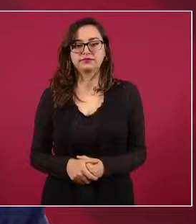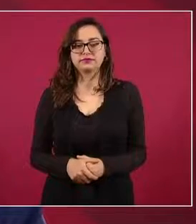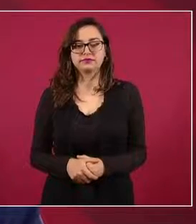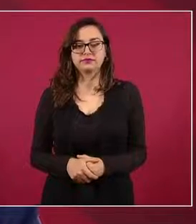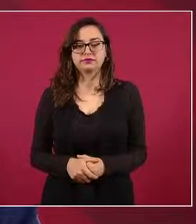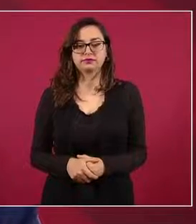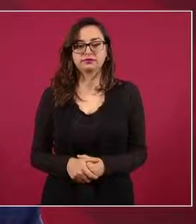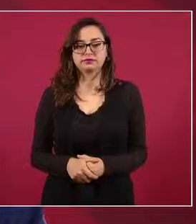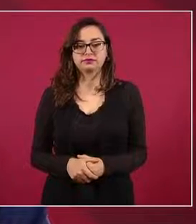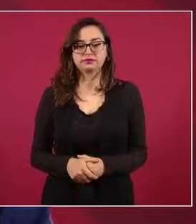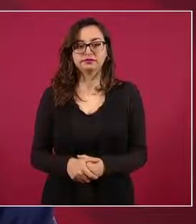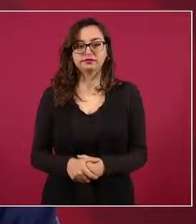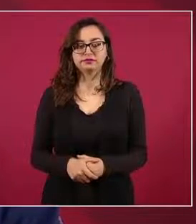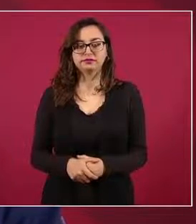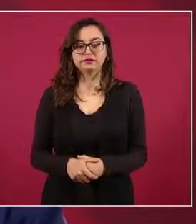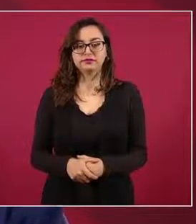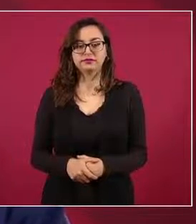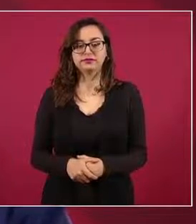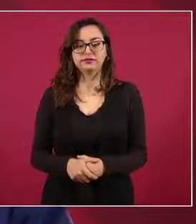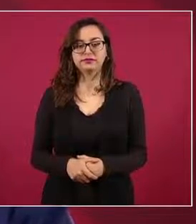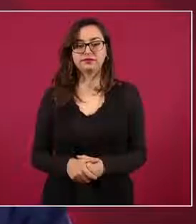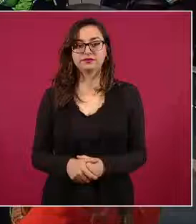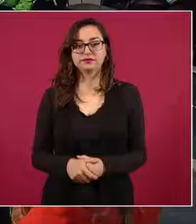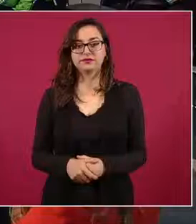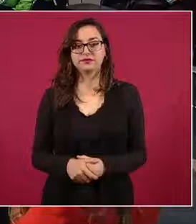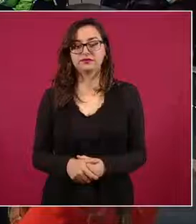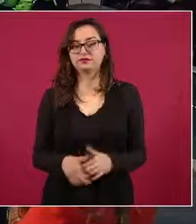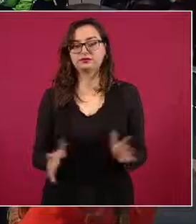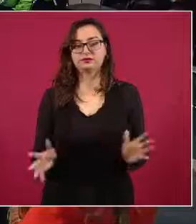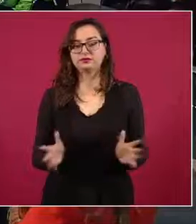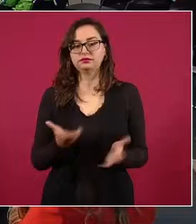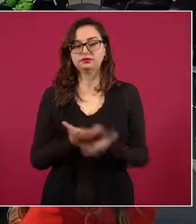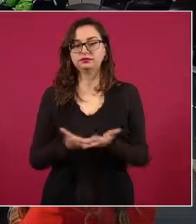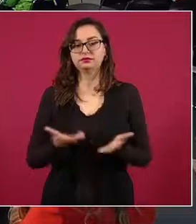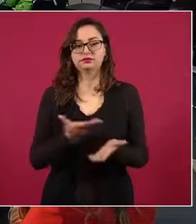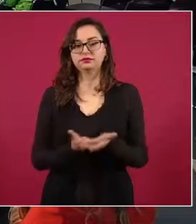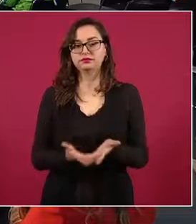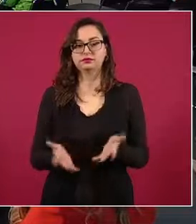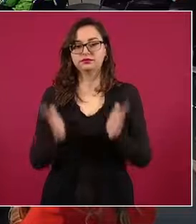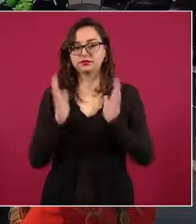No hay lo de la venta de plazas.